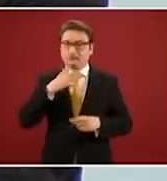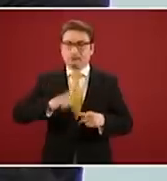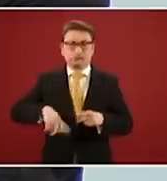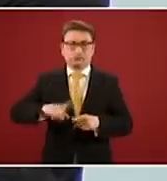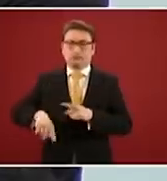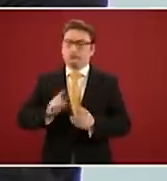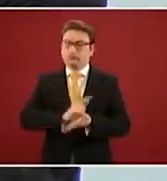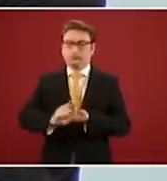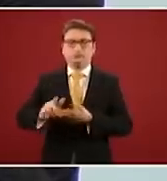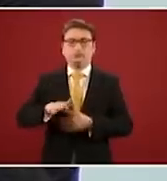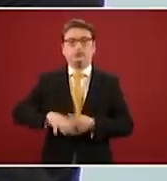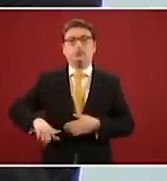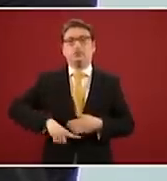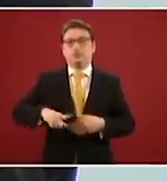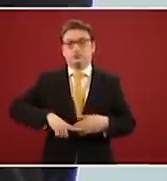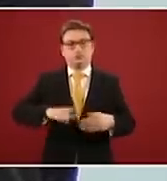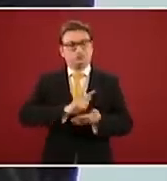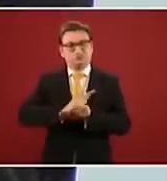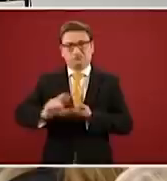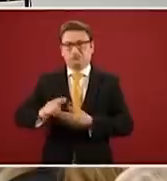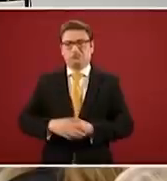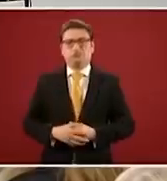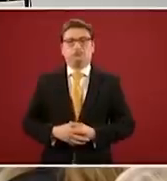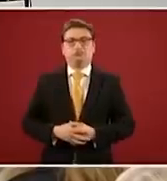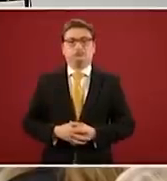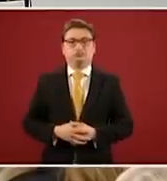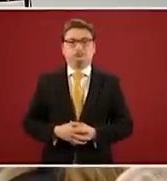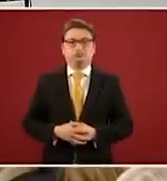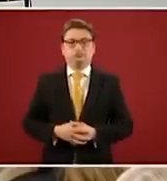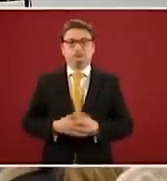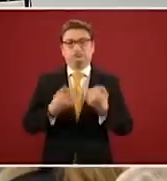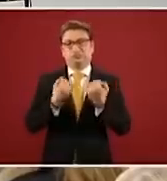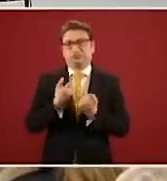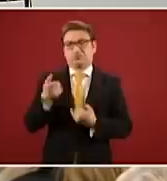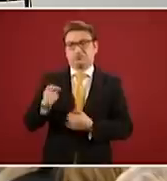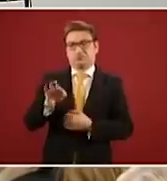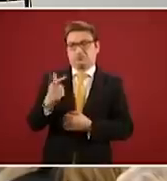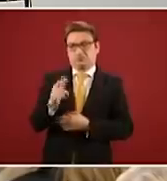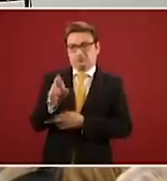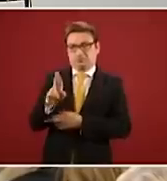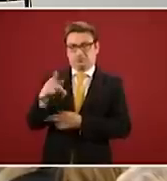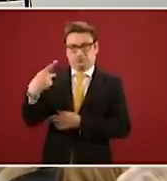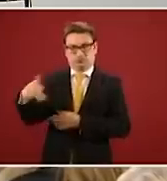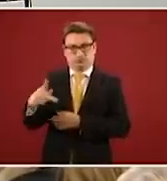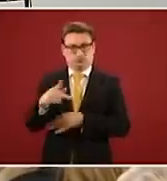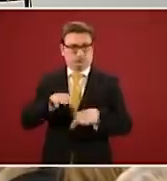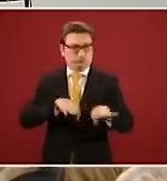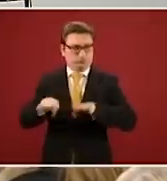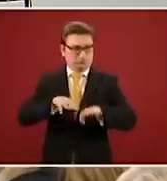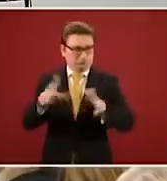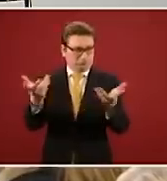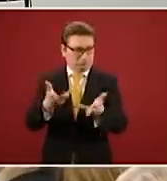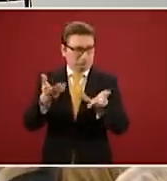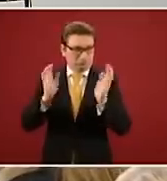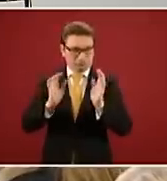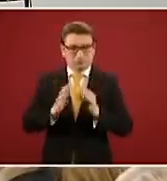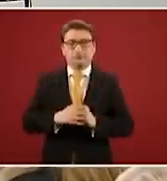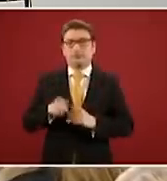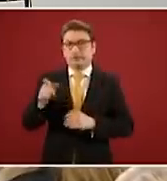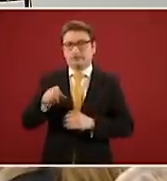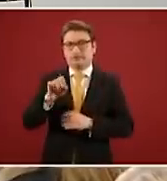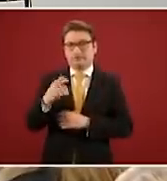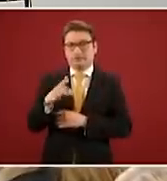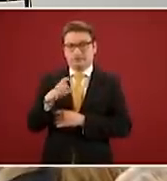gobierno y la Fiscalía va a hacer su trabajo. Santiago está